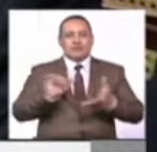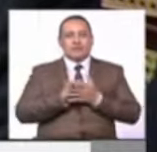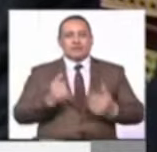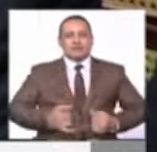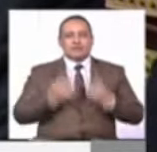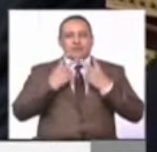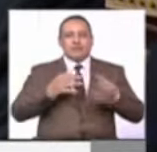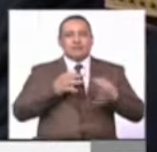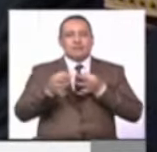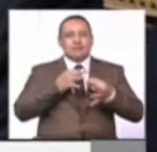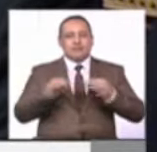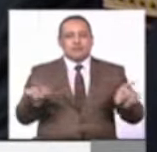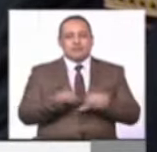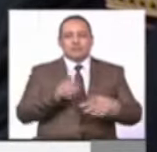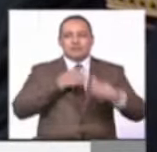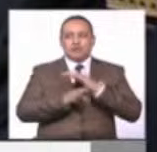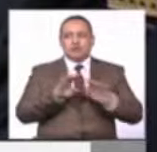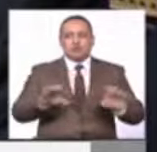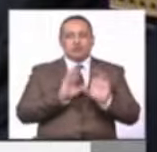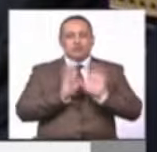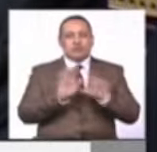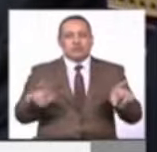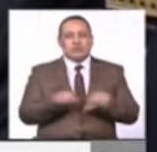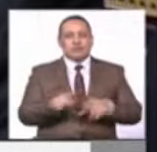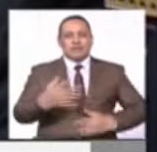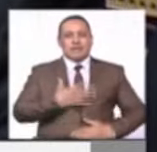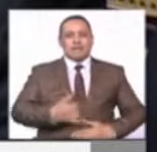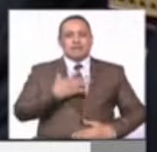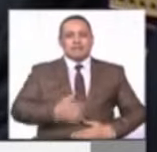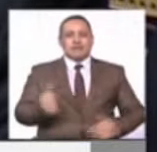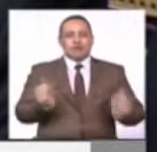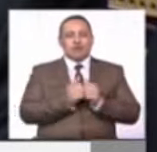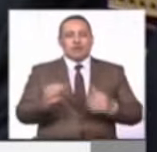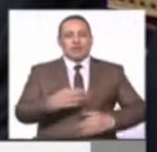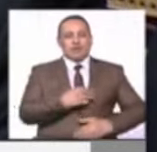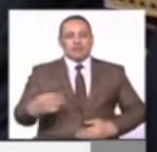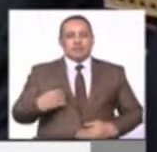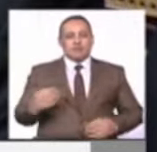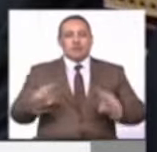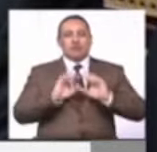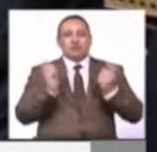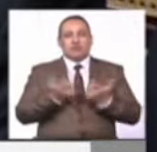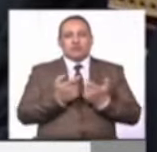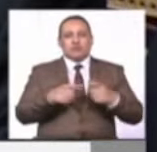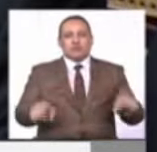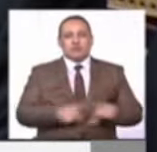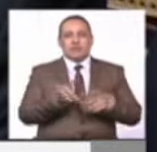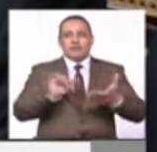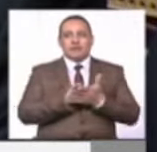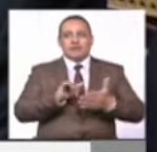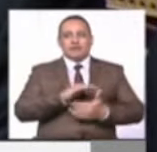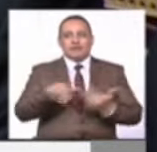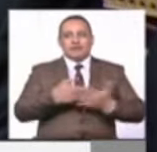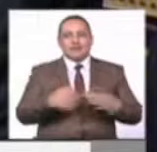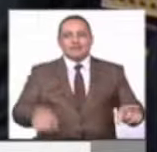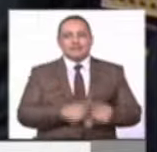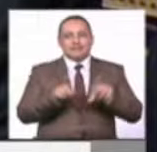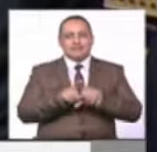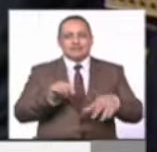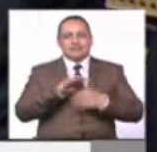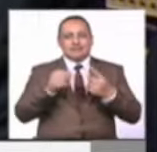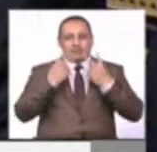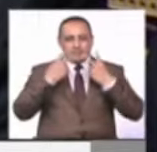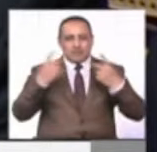únicamente literal de la Constitución sobre la edad para ser miembro de la junta nacional y que como consecuencia de